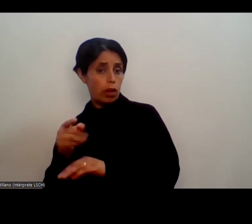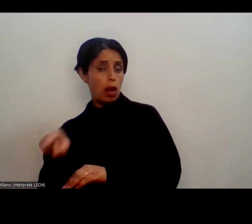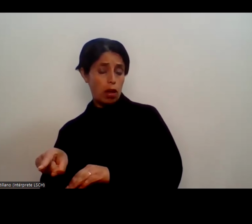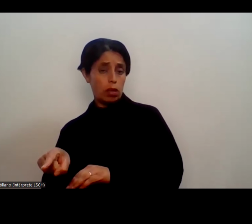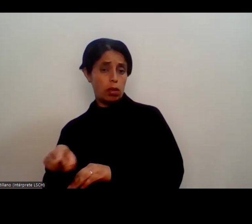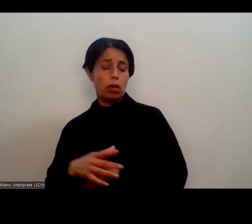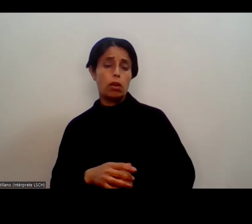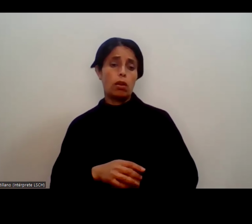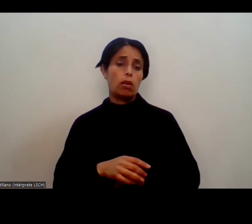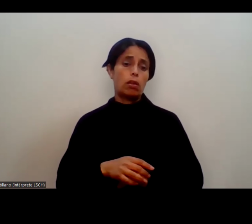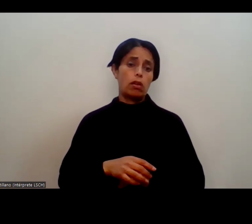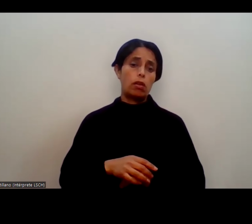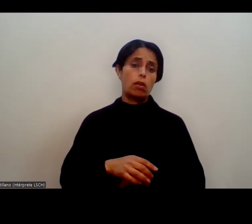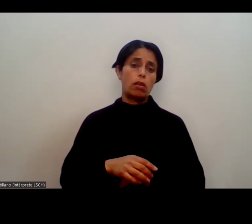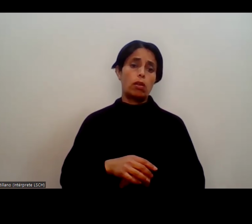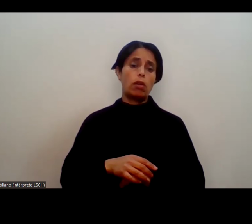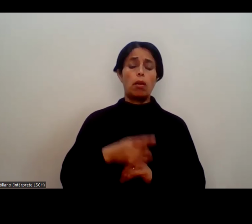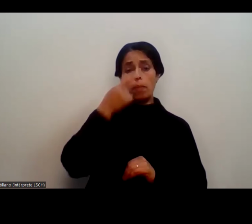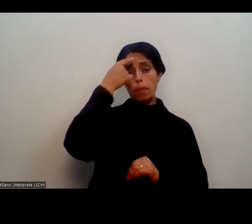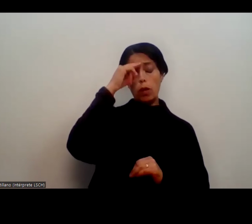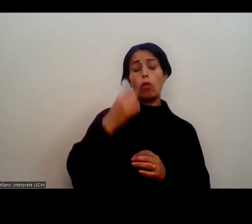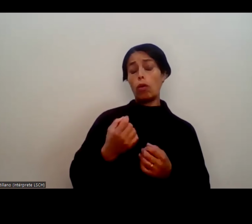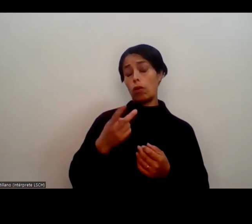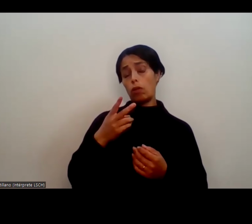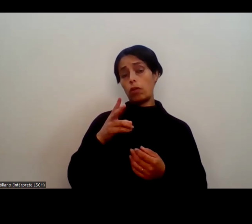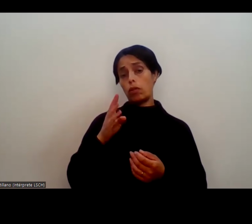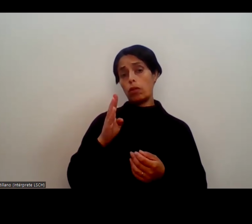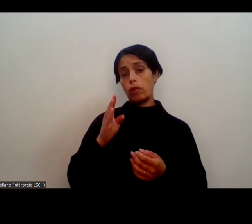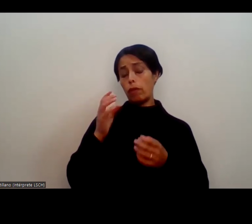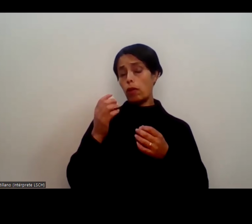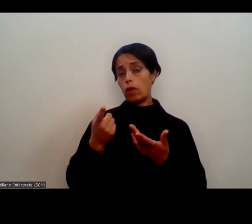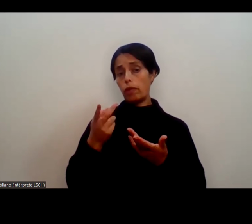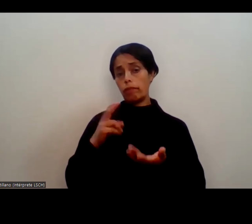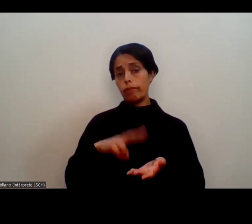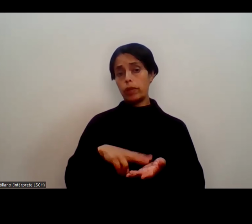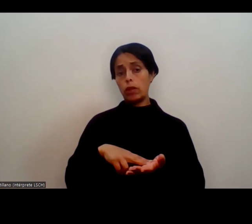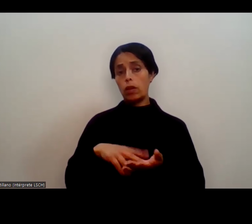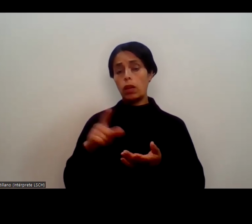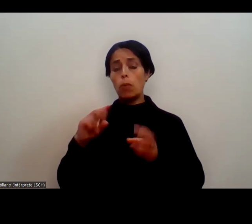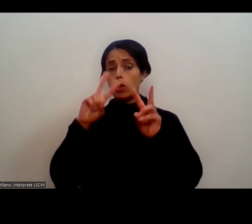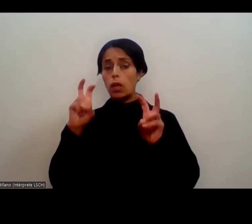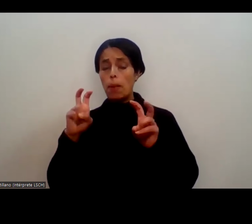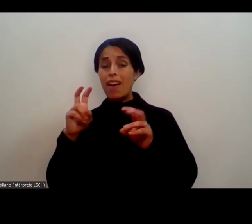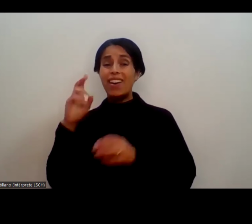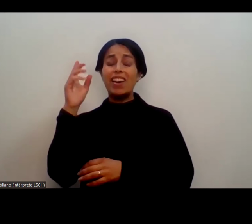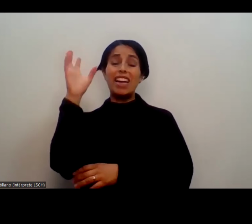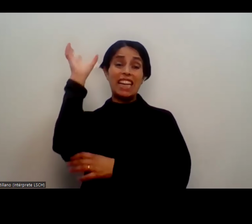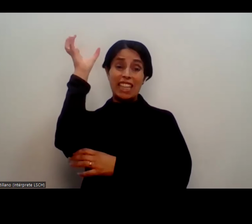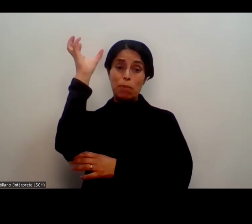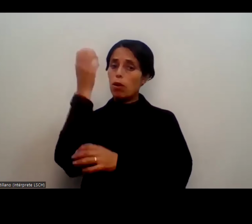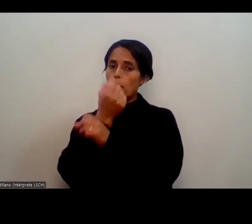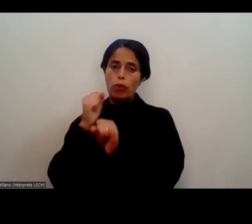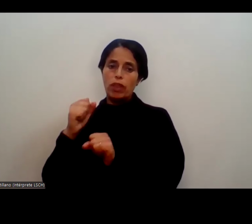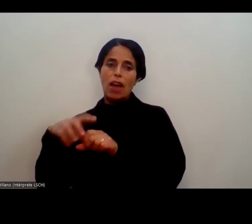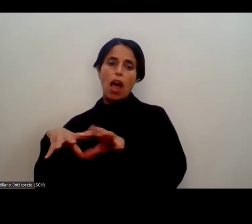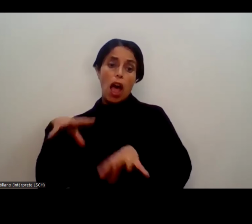nichos bien consistentes, ¿no? Que no se pueden traspasar por razones climáticas, geográficas y de altitud